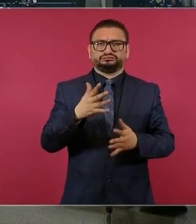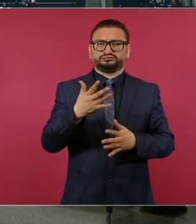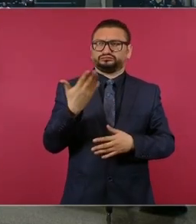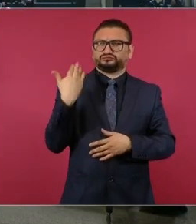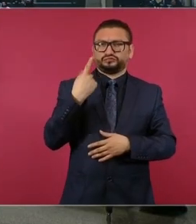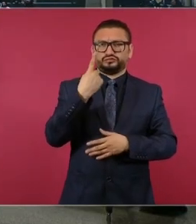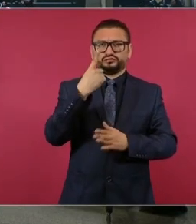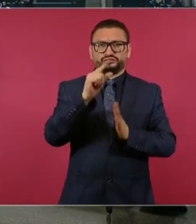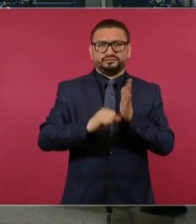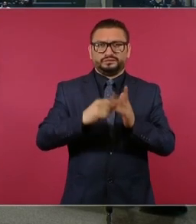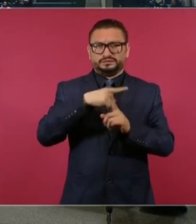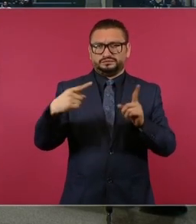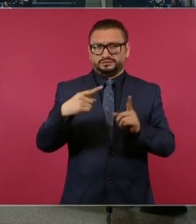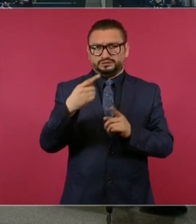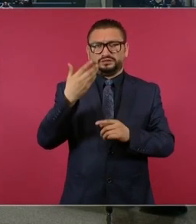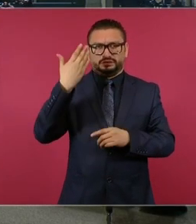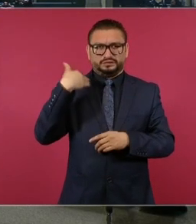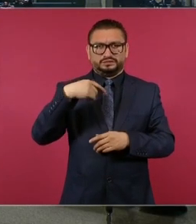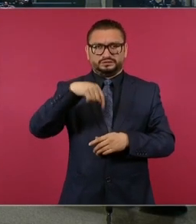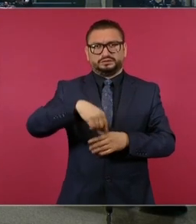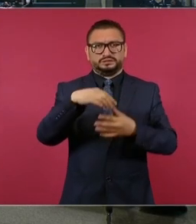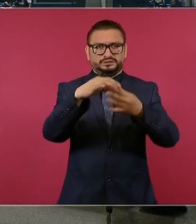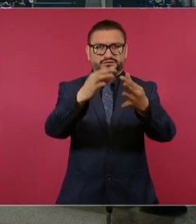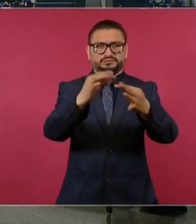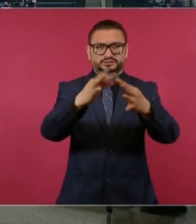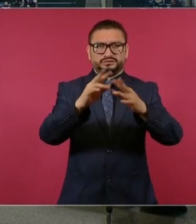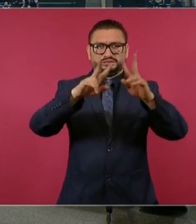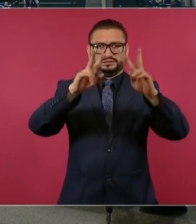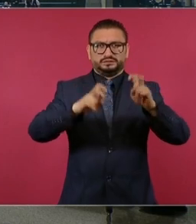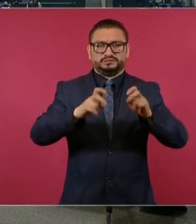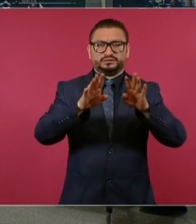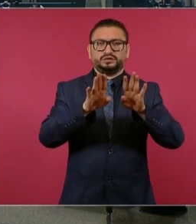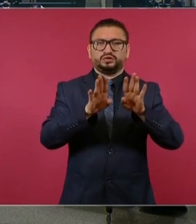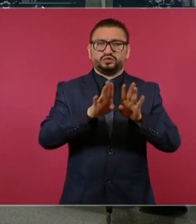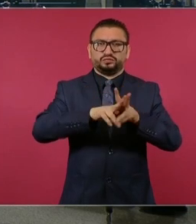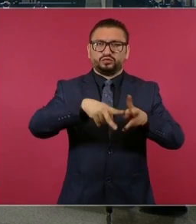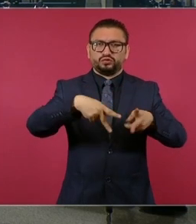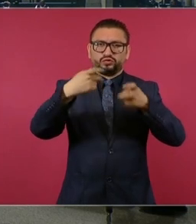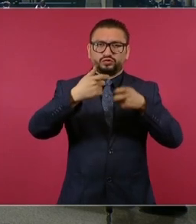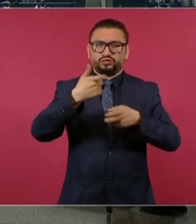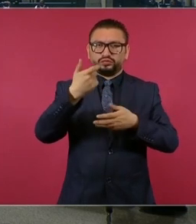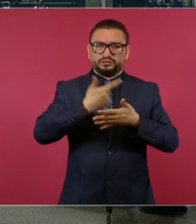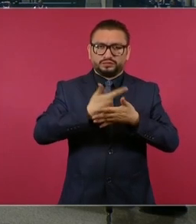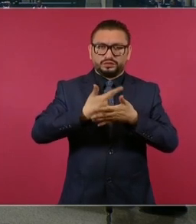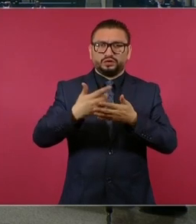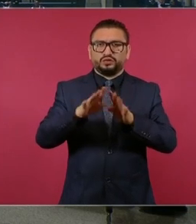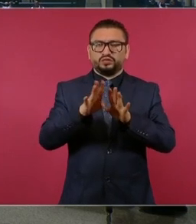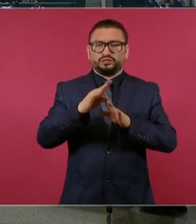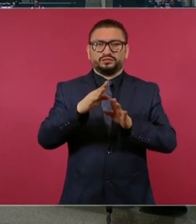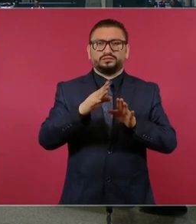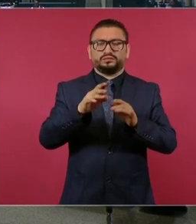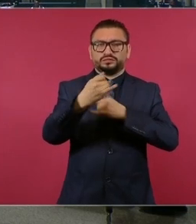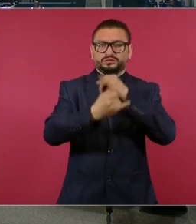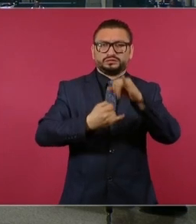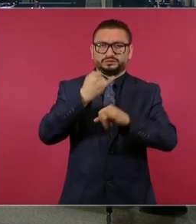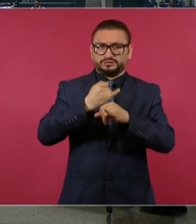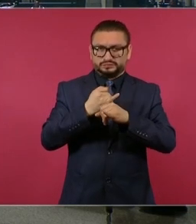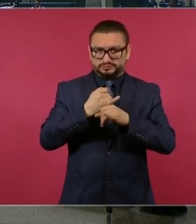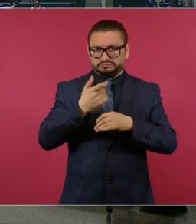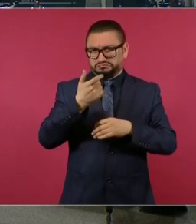un mes y medio, aquí también le expusimos el tema sobre el huachicoleo financiero que se hacía a través de los arbitrajes